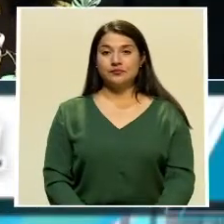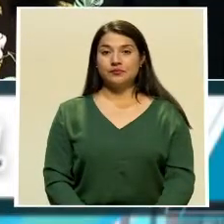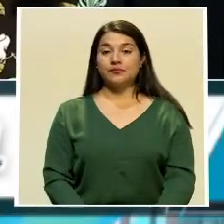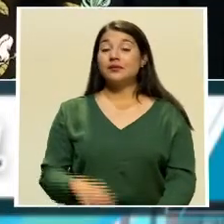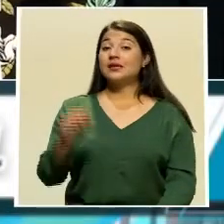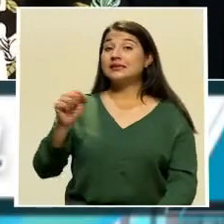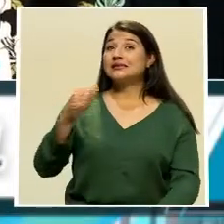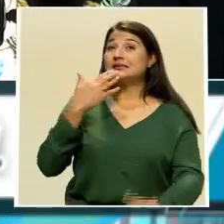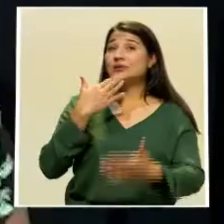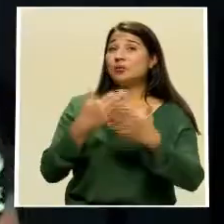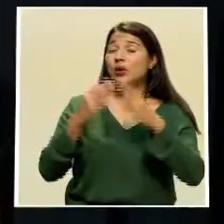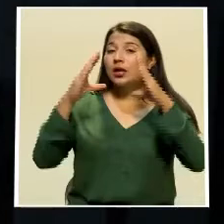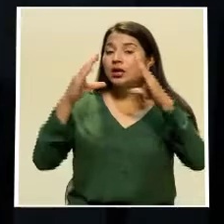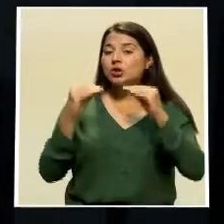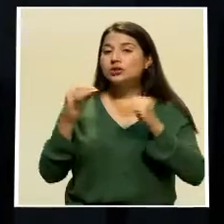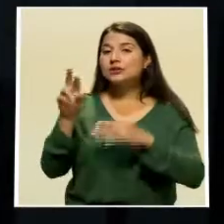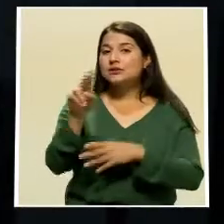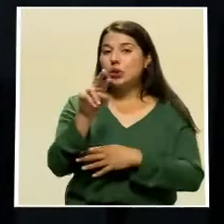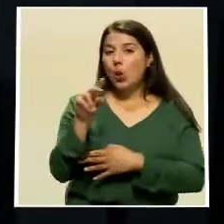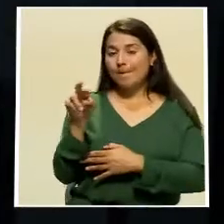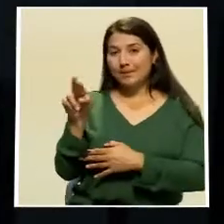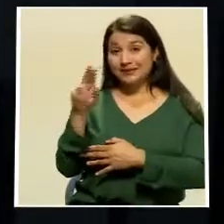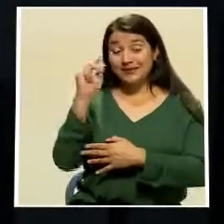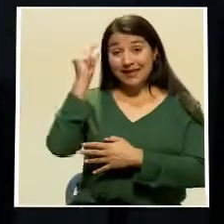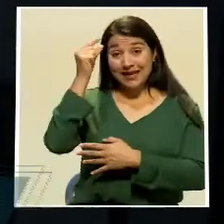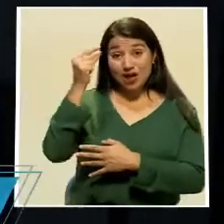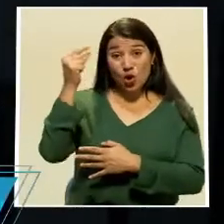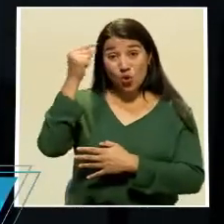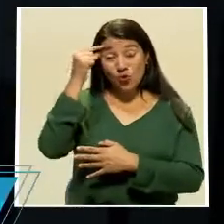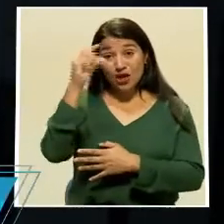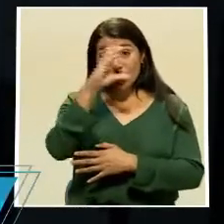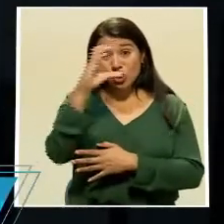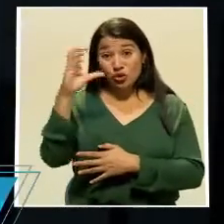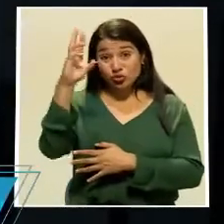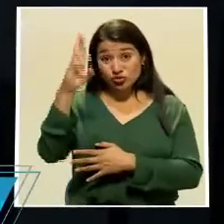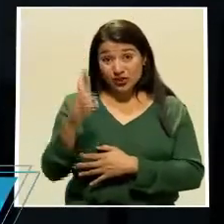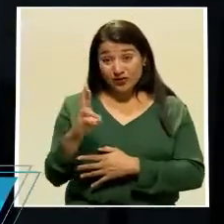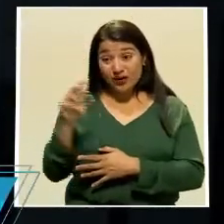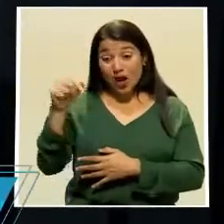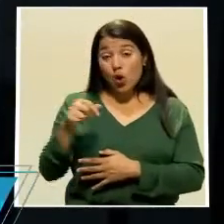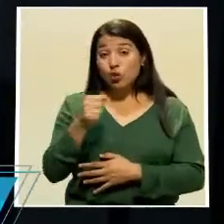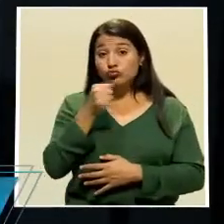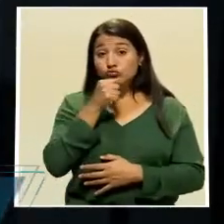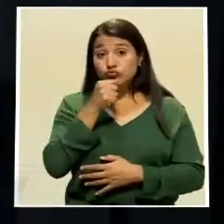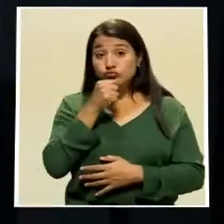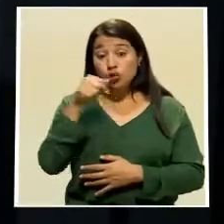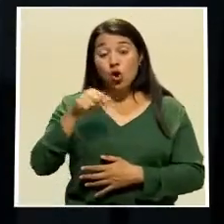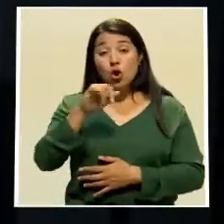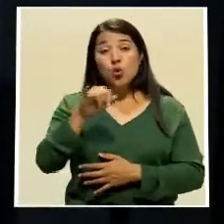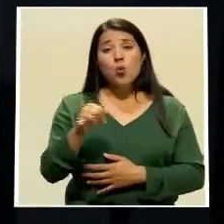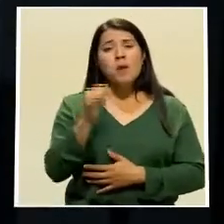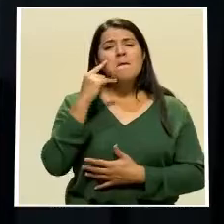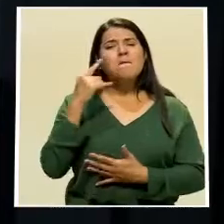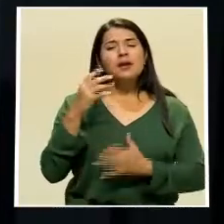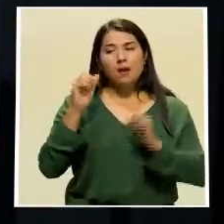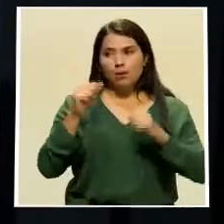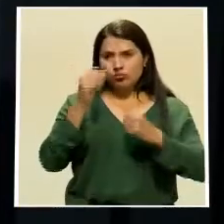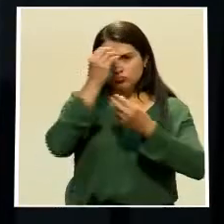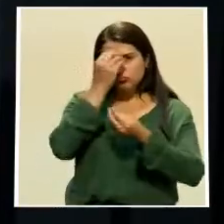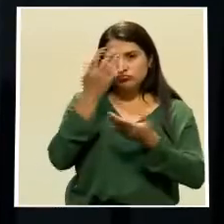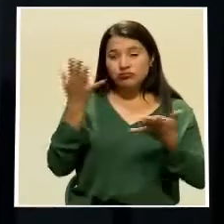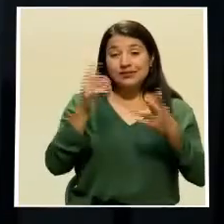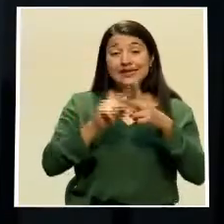Así es, muy buenas noches, compañeros. El Gobierno de la República ofreció una conferencia de prensa este jueves para ampliar sobre los detalles del inicio de